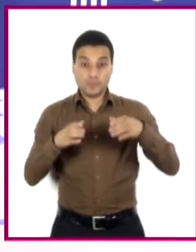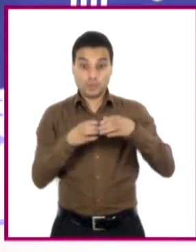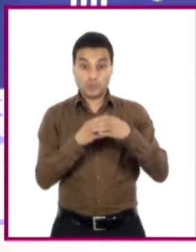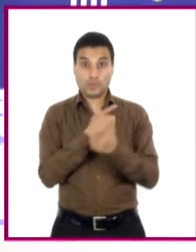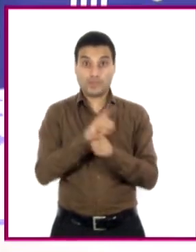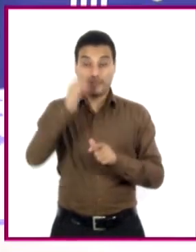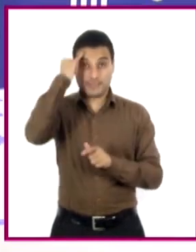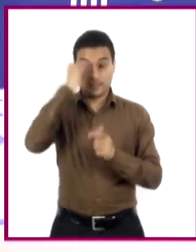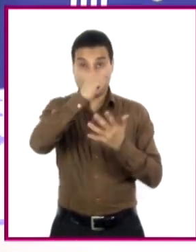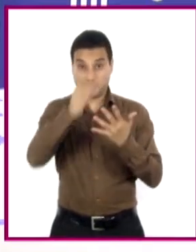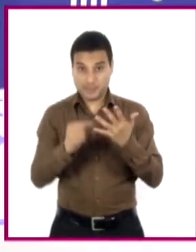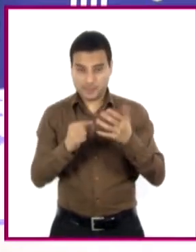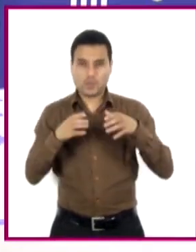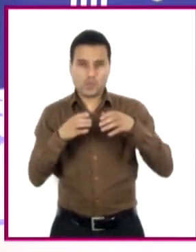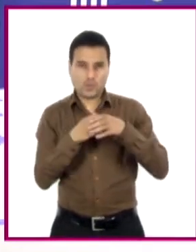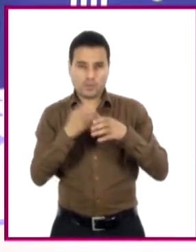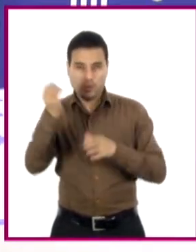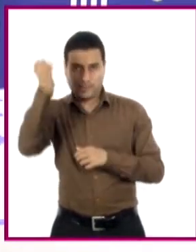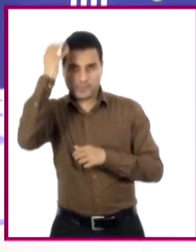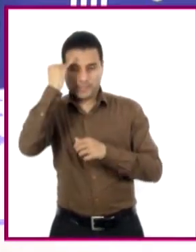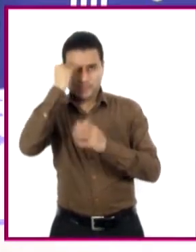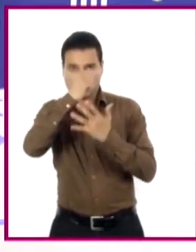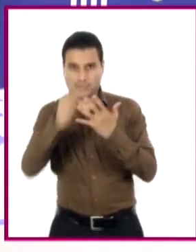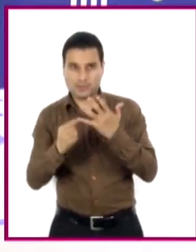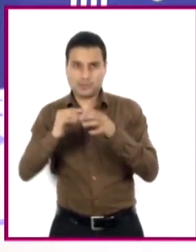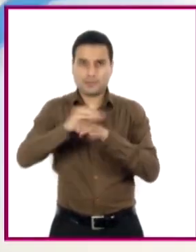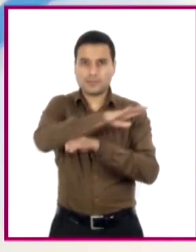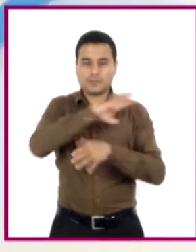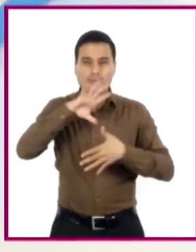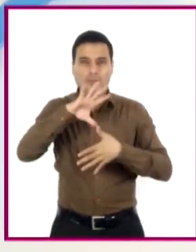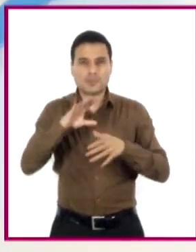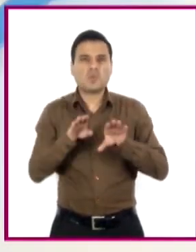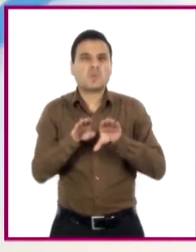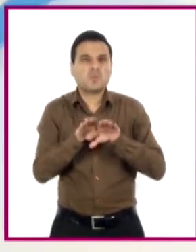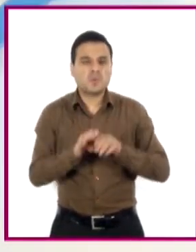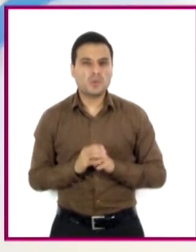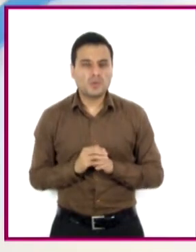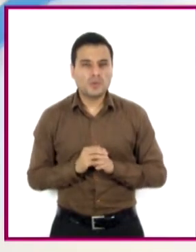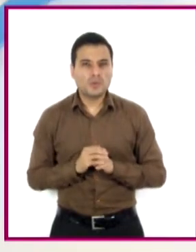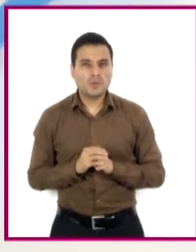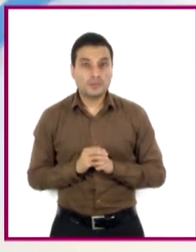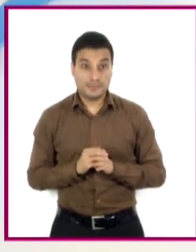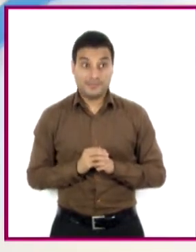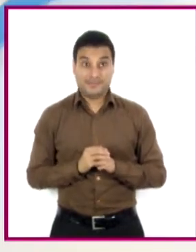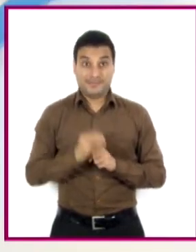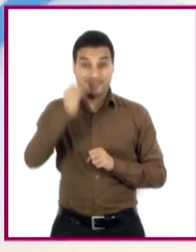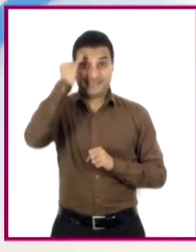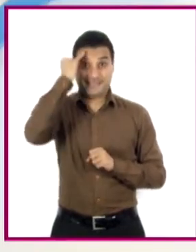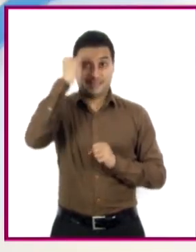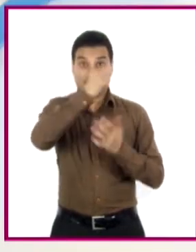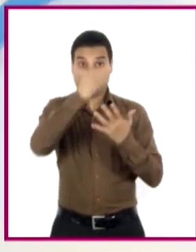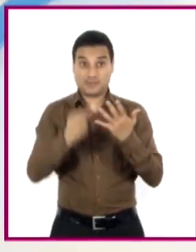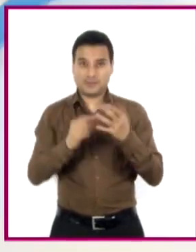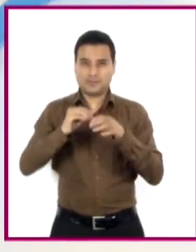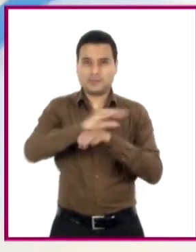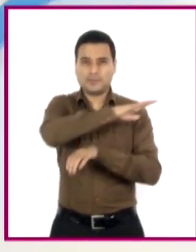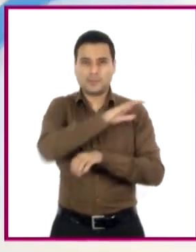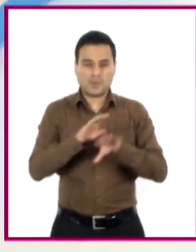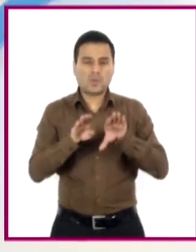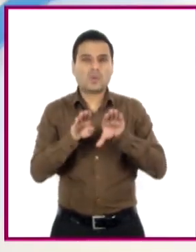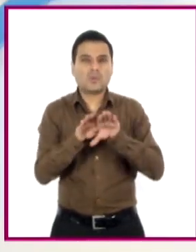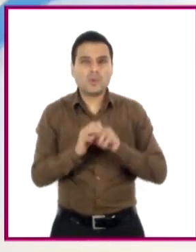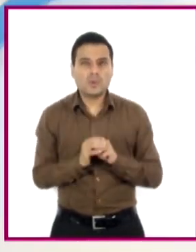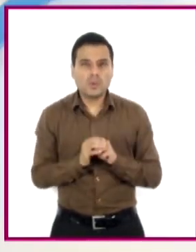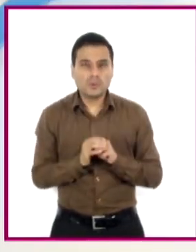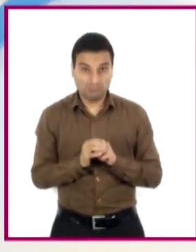e ilustradas a las colonias de España en América? Estas ideas influyeron en el pensamiento de los